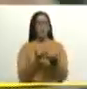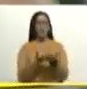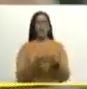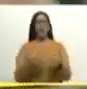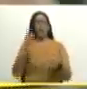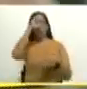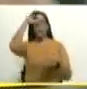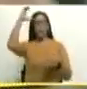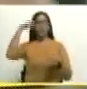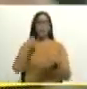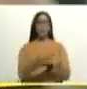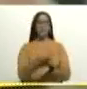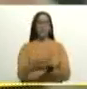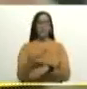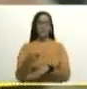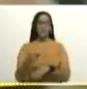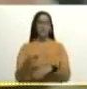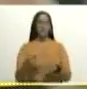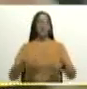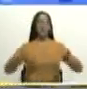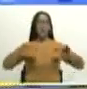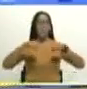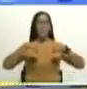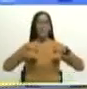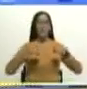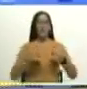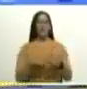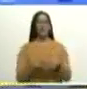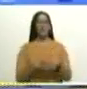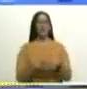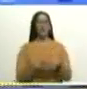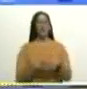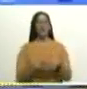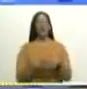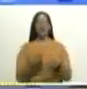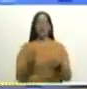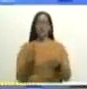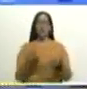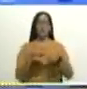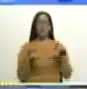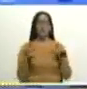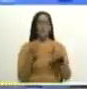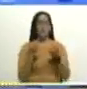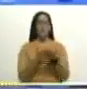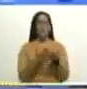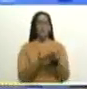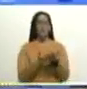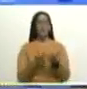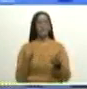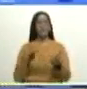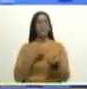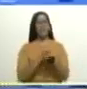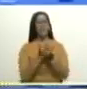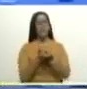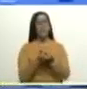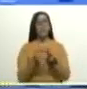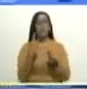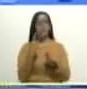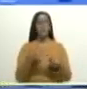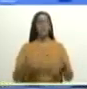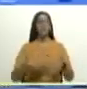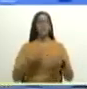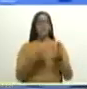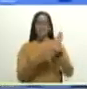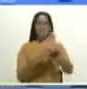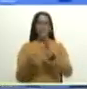capacidad de inversión y un mercado gigantesco. Así que las zonas económicas especiales se tienen que transformar en un gran